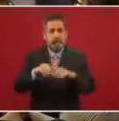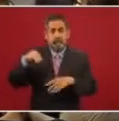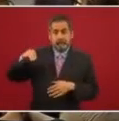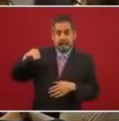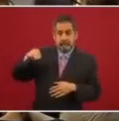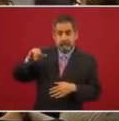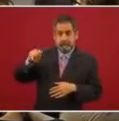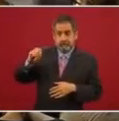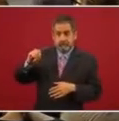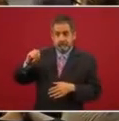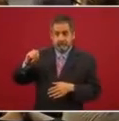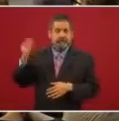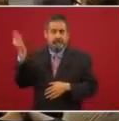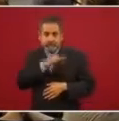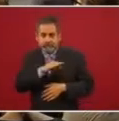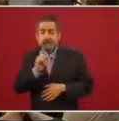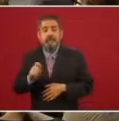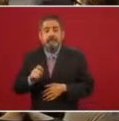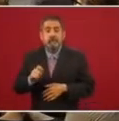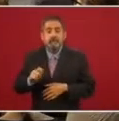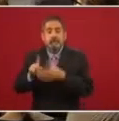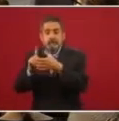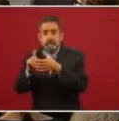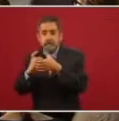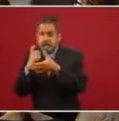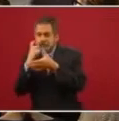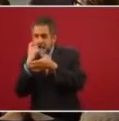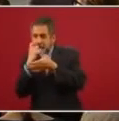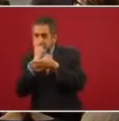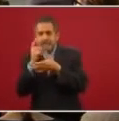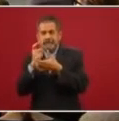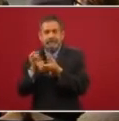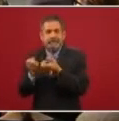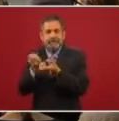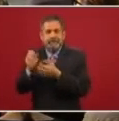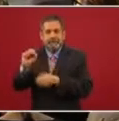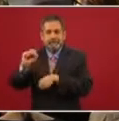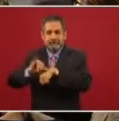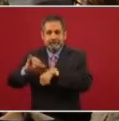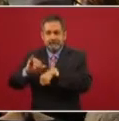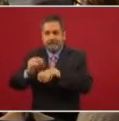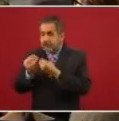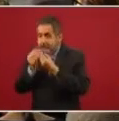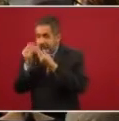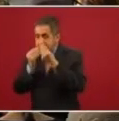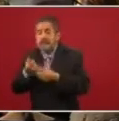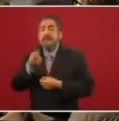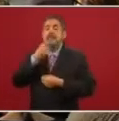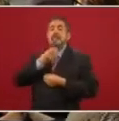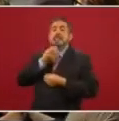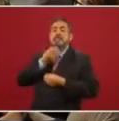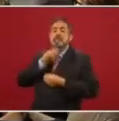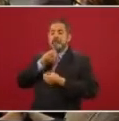y enjuagarse la nariz con solución salina y hacer gárgaras con enjuague bucal puede prevenir el contagio del nuevo corona virus